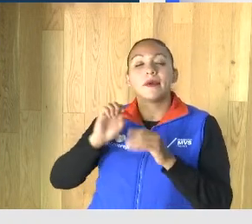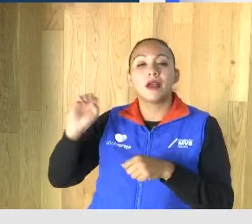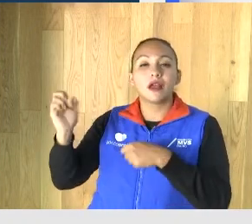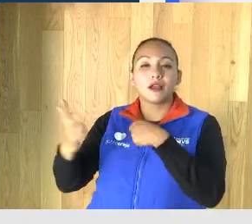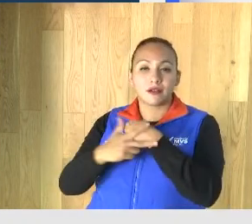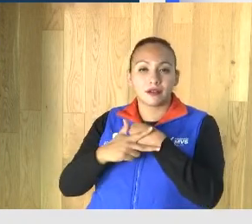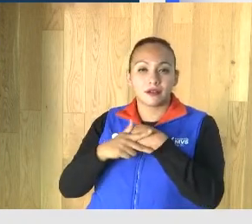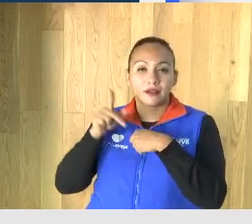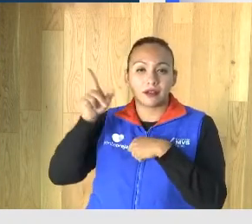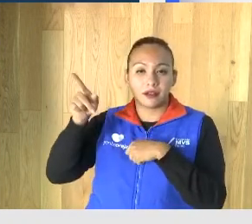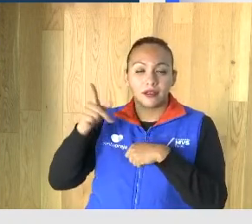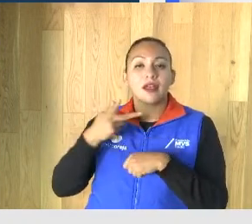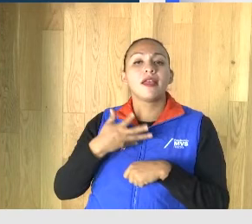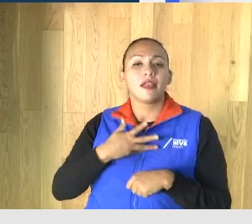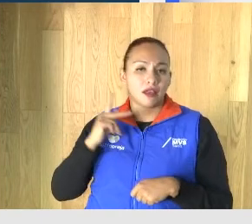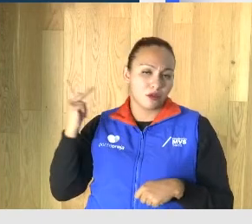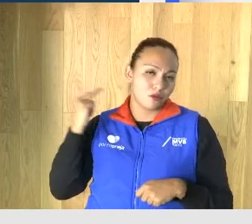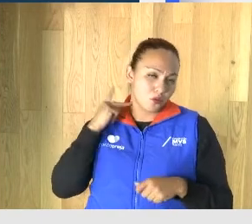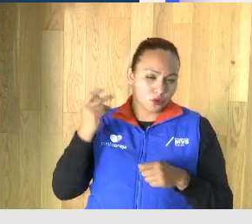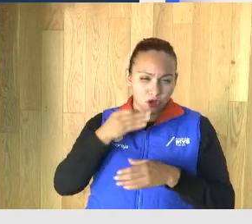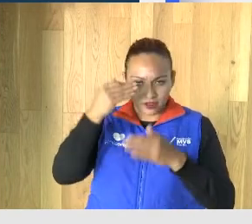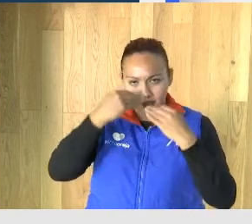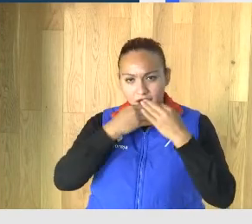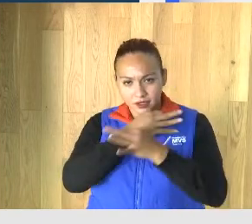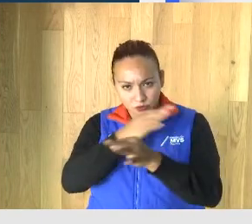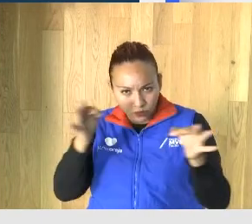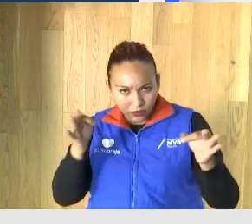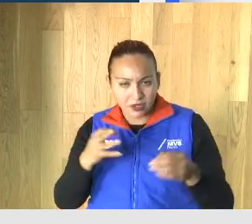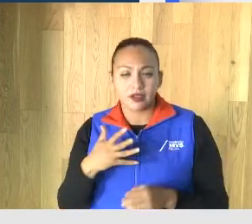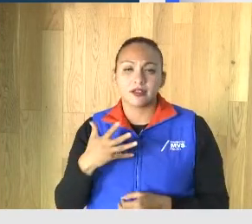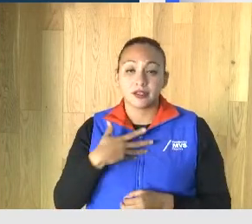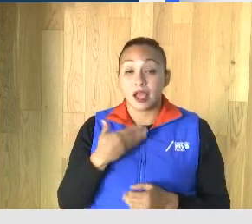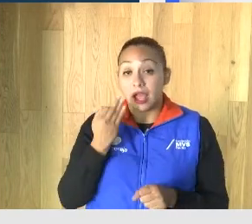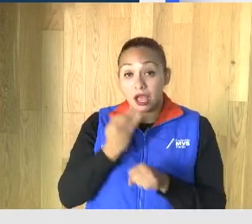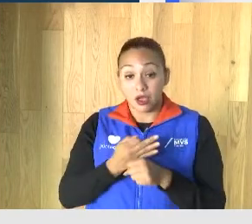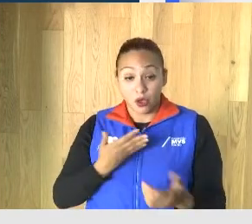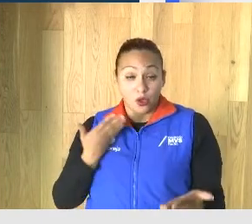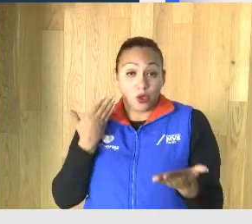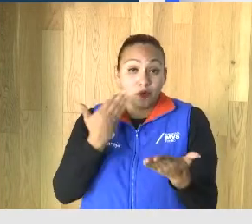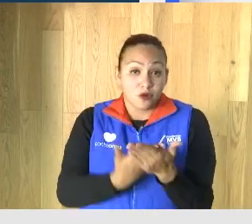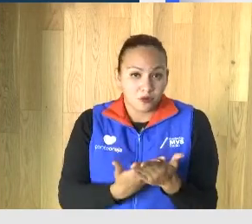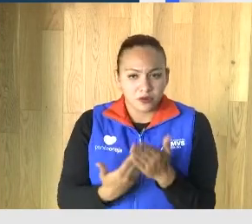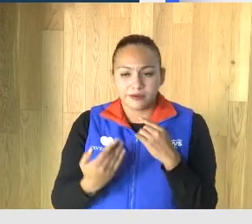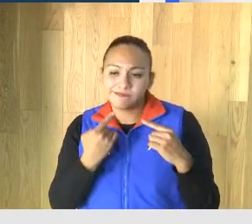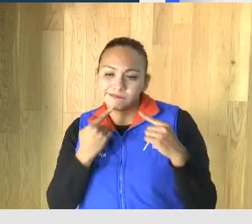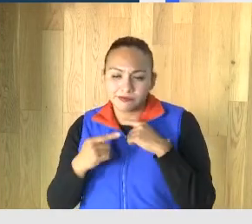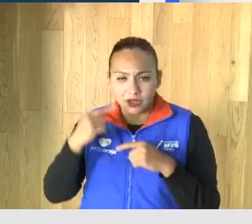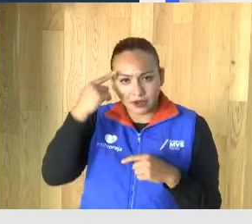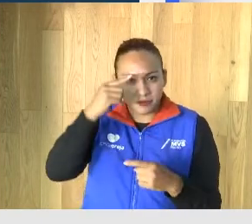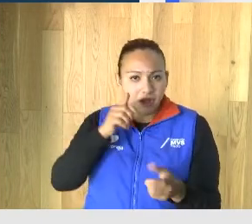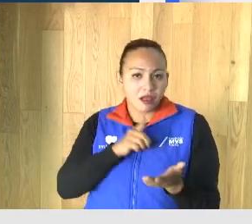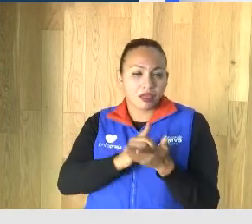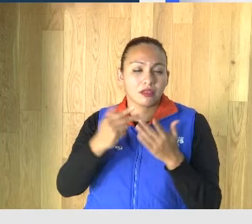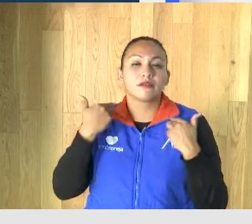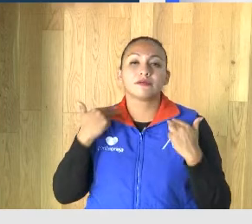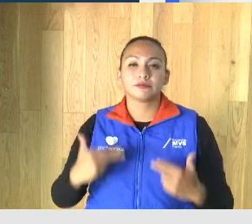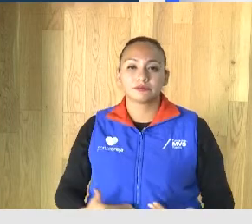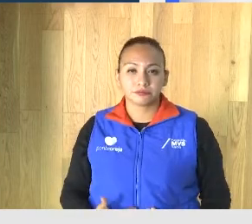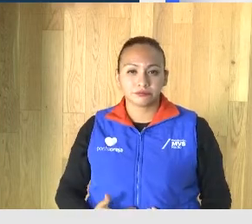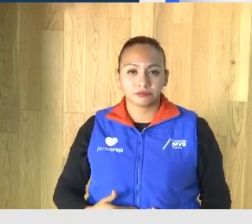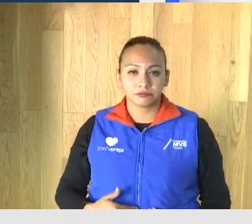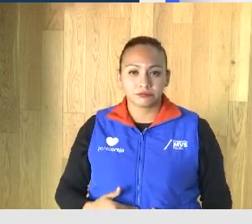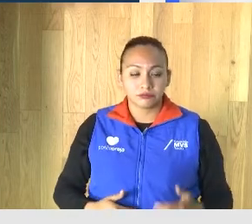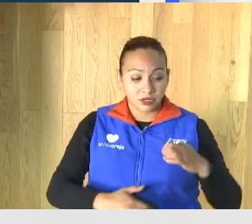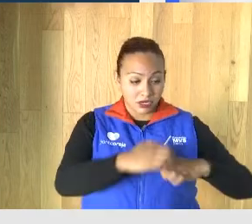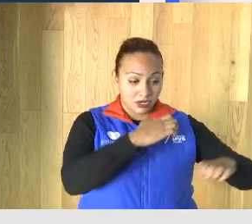vinculado con todo el tema de políticas públicas, ahora hay una propuesta de directiva de debida diligencia de derechos humanos y